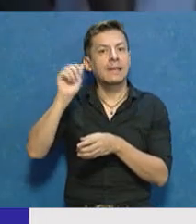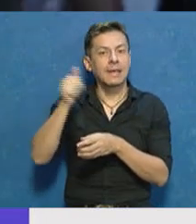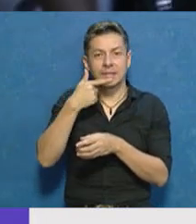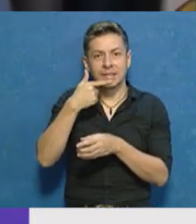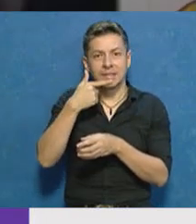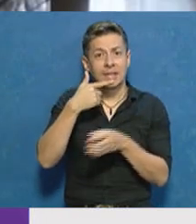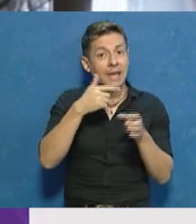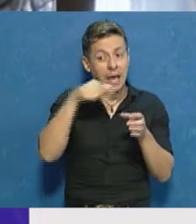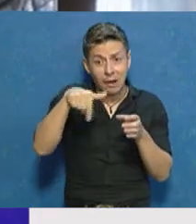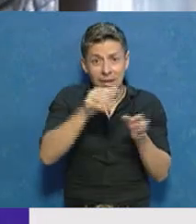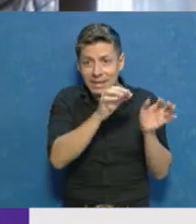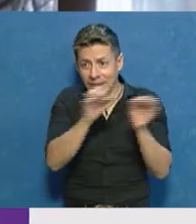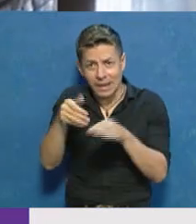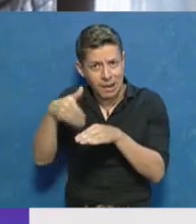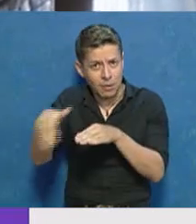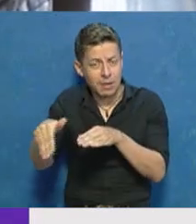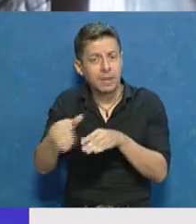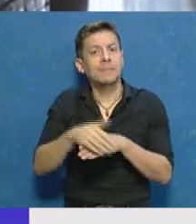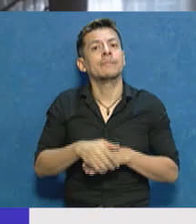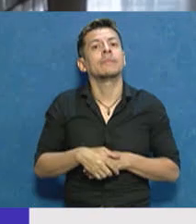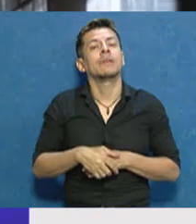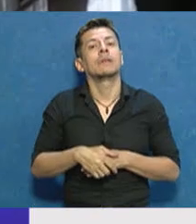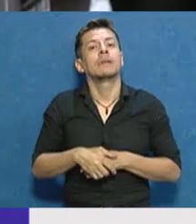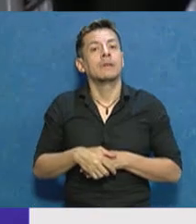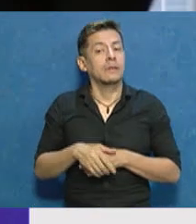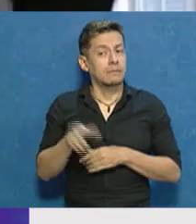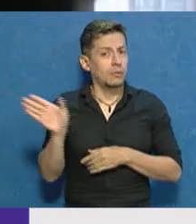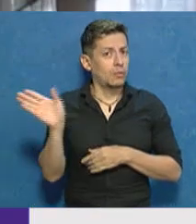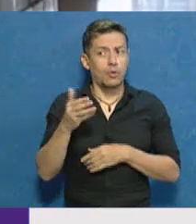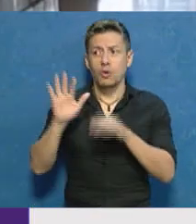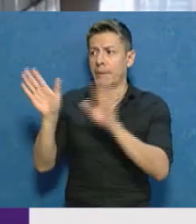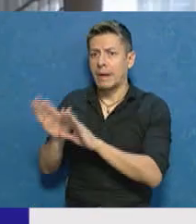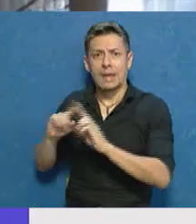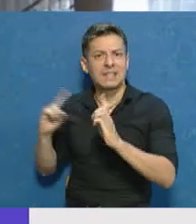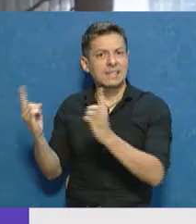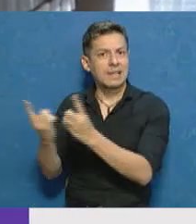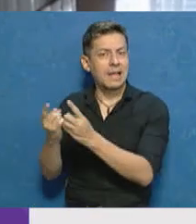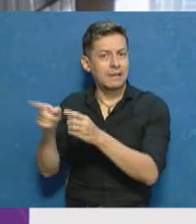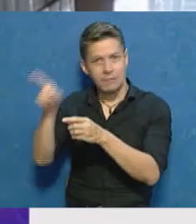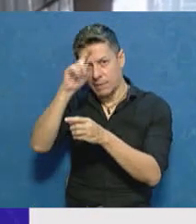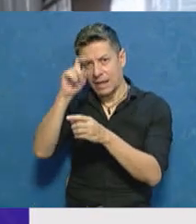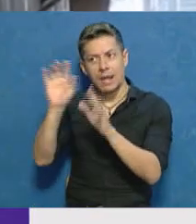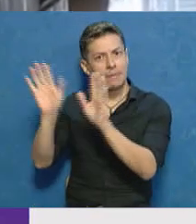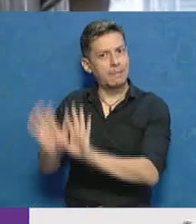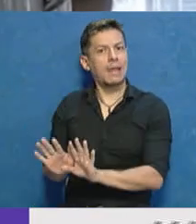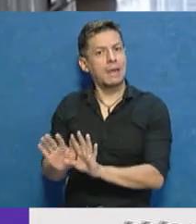está llegando en estos minutos ya, porque fue enviada esta mañana preparada, acondicionada en el hospital Shestakov